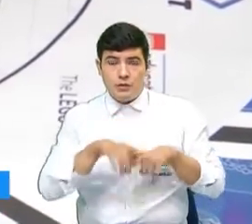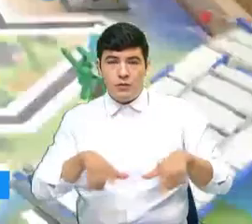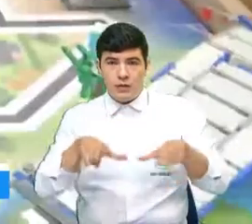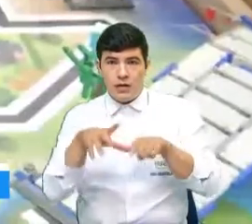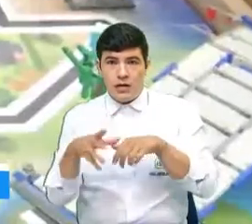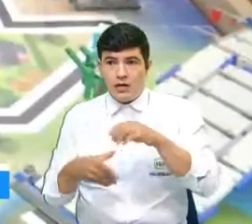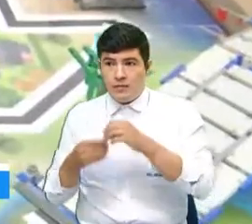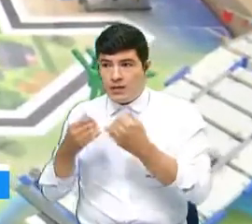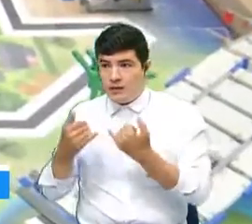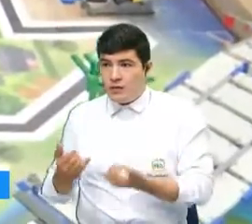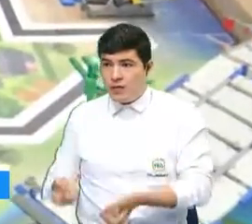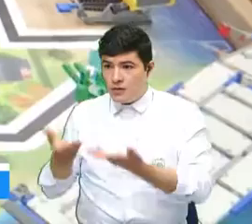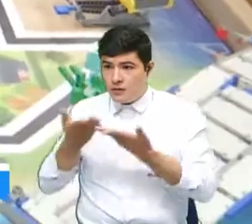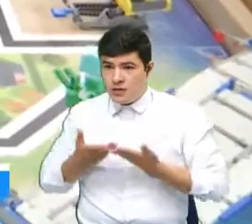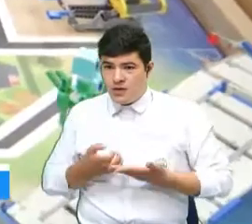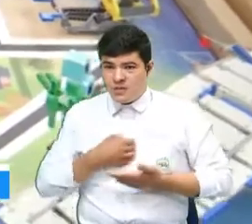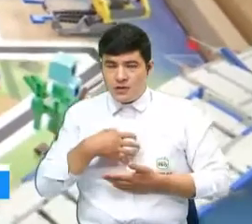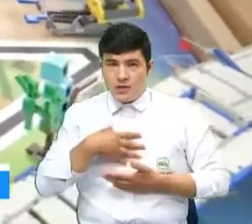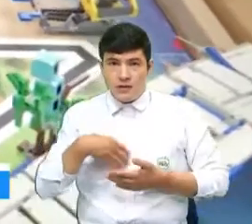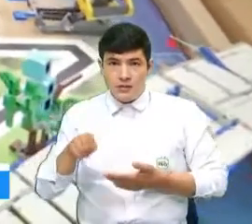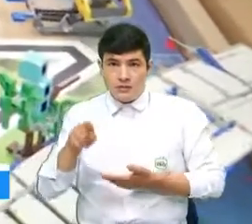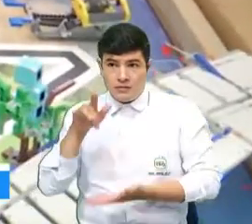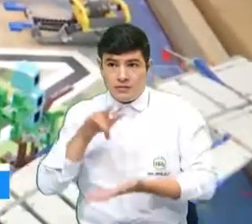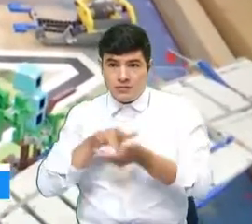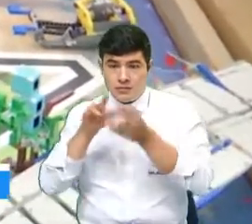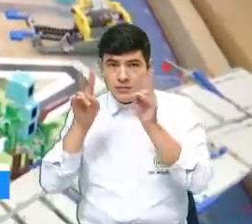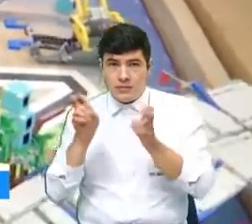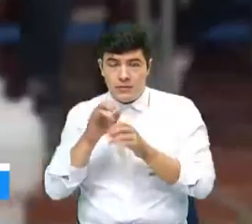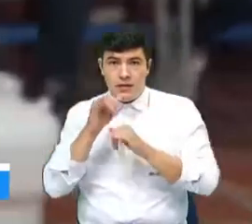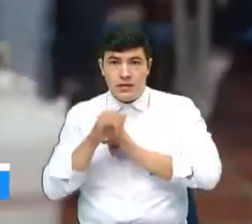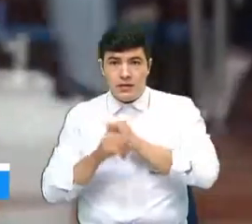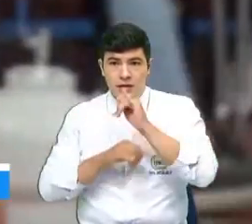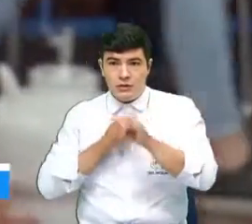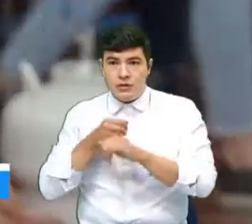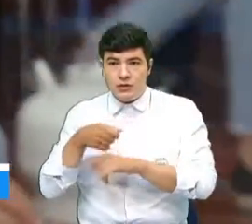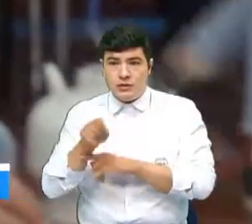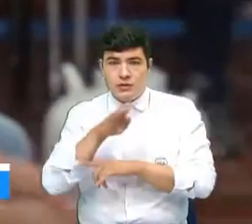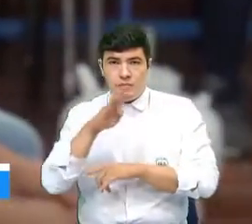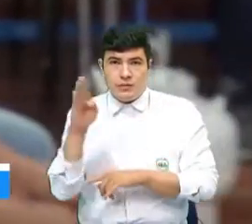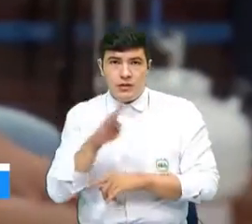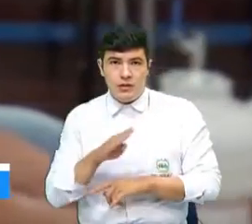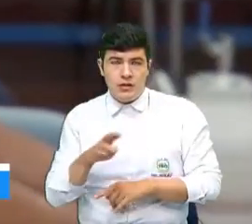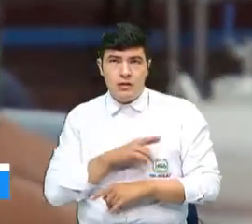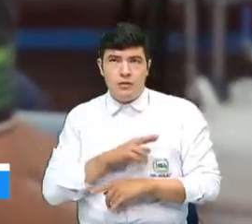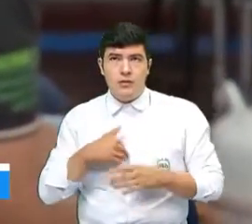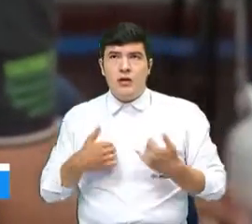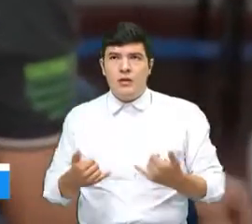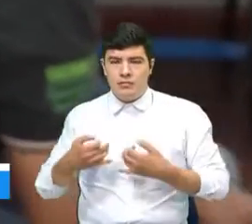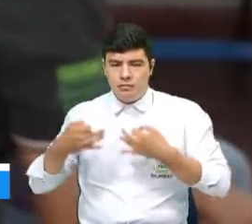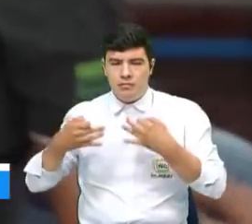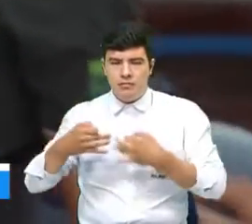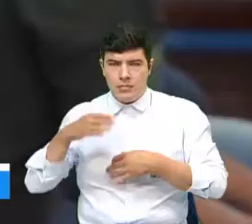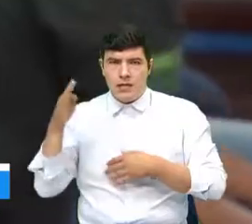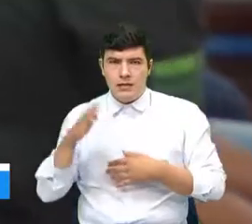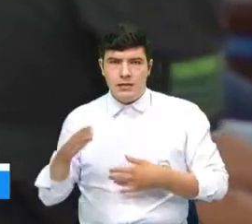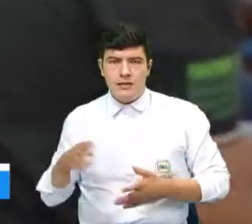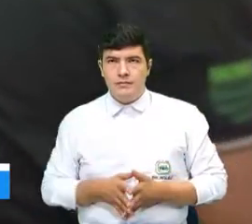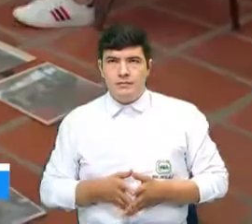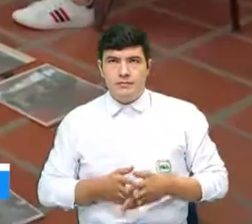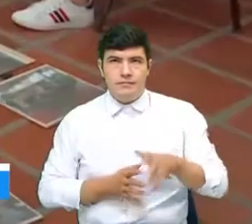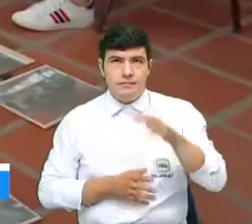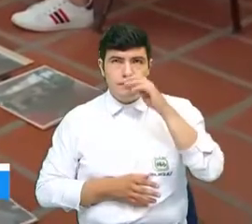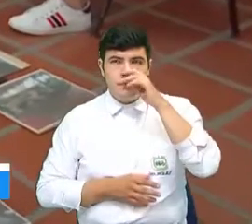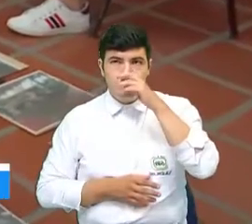eso nos dio la oportunidad de participar en un open internacional en brasil estamos a la espera hacia grecia brasil pues ya nos con fano que será efectivamente brasil